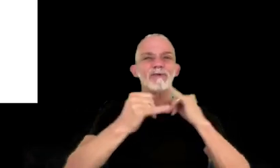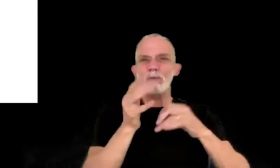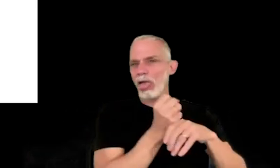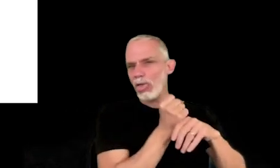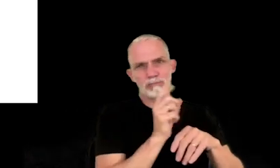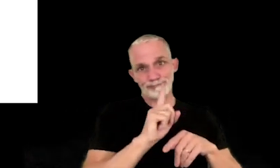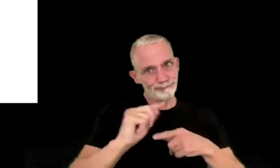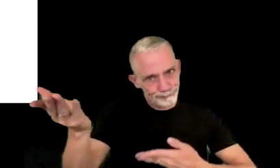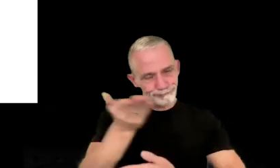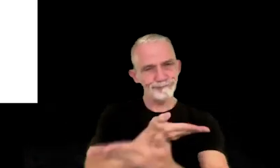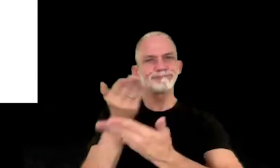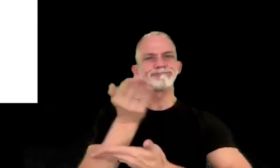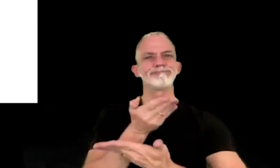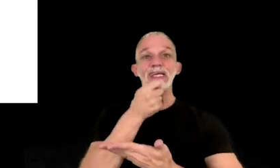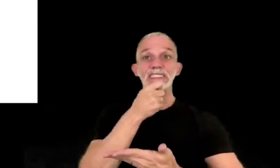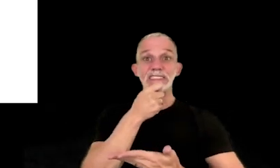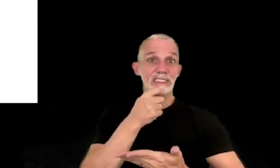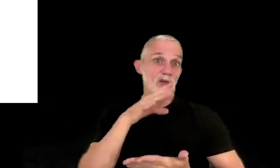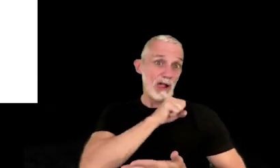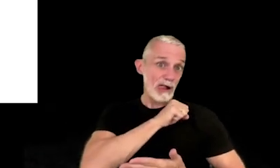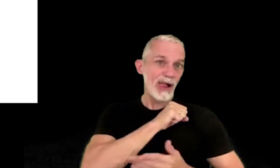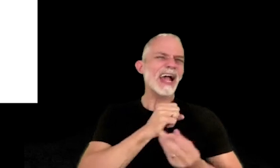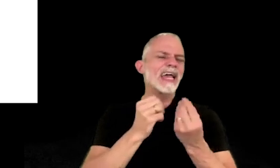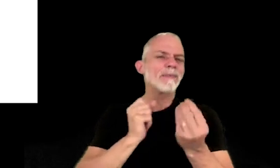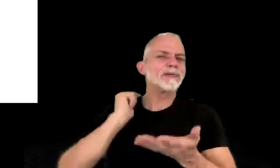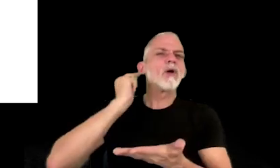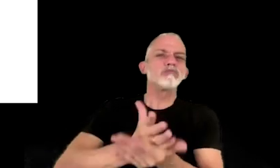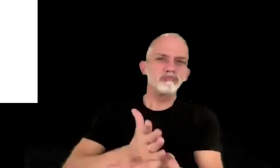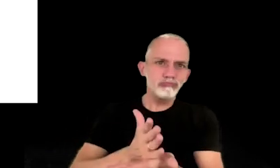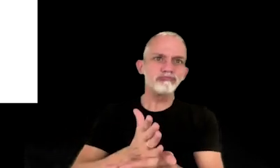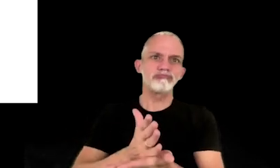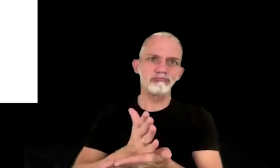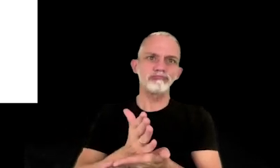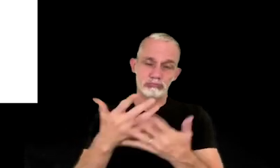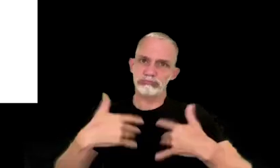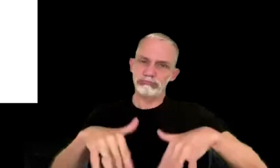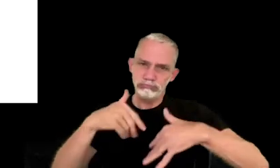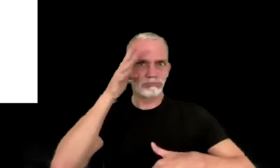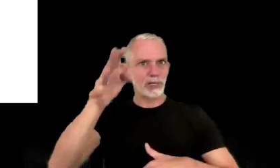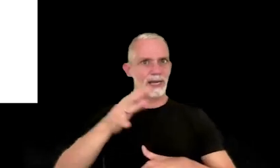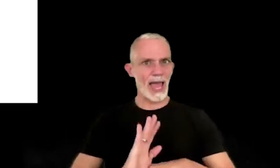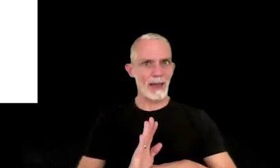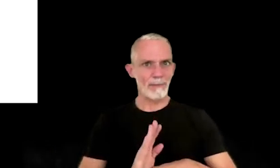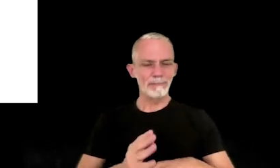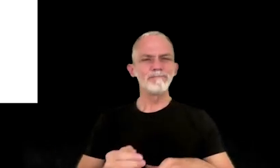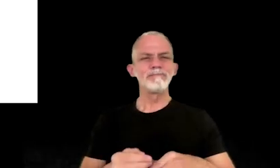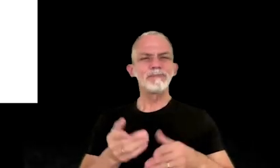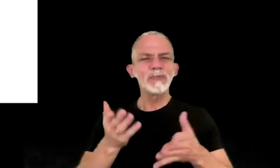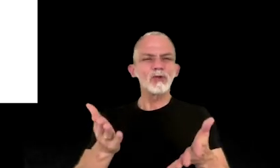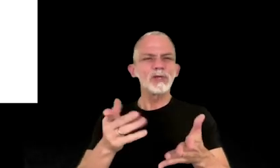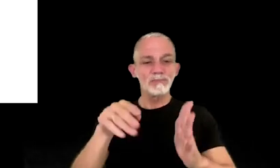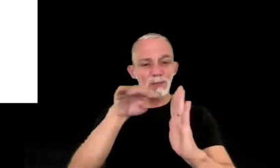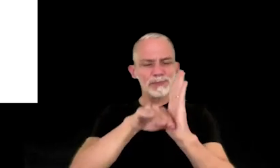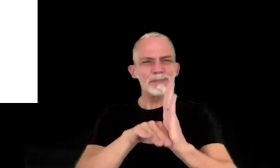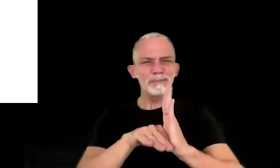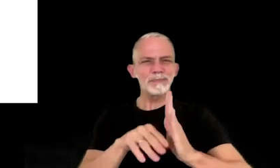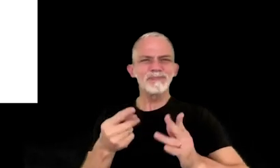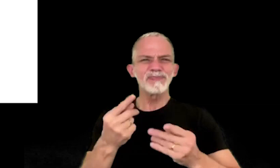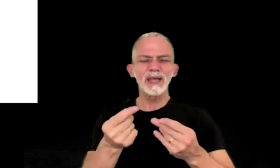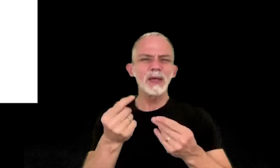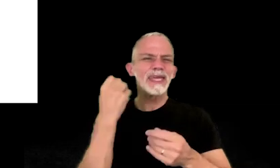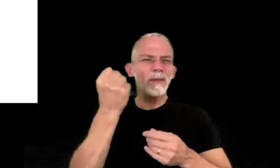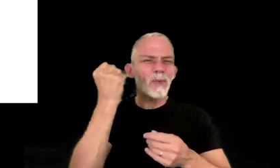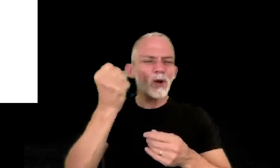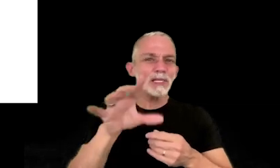informativo. Caso contrario, las sanciones son agravadas. Y aquí lo que se extrae de relevancia a